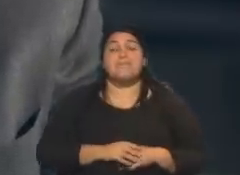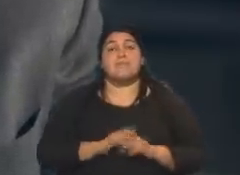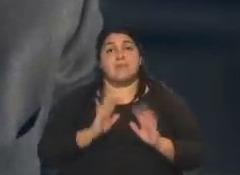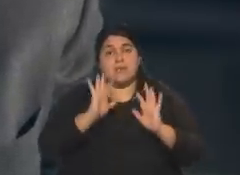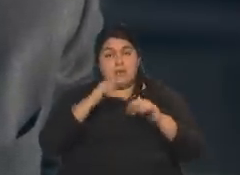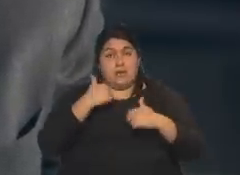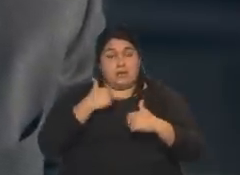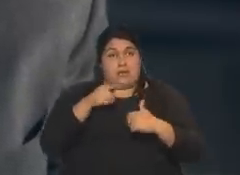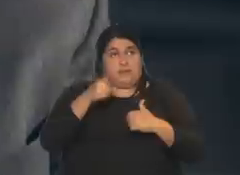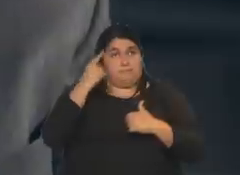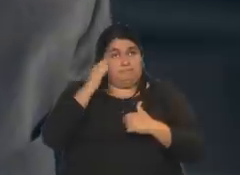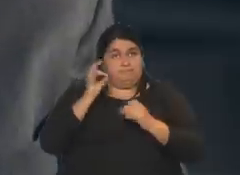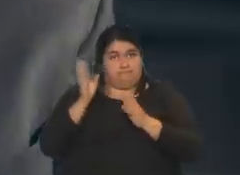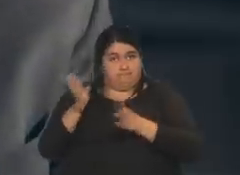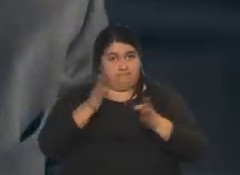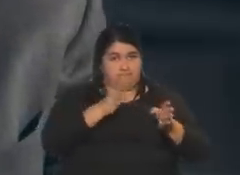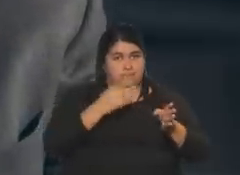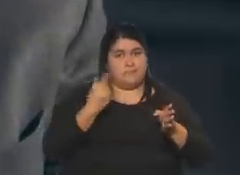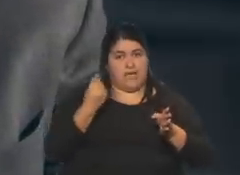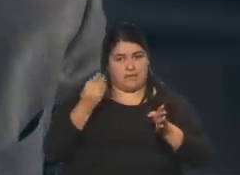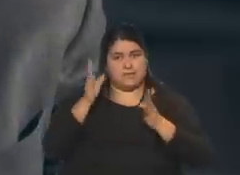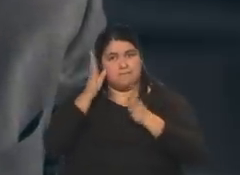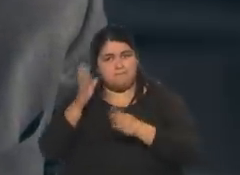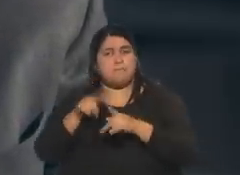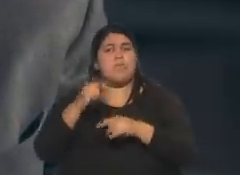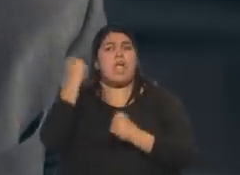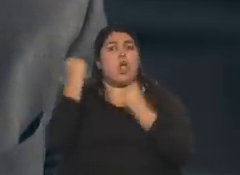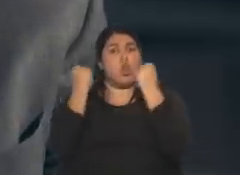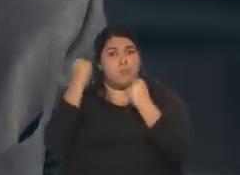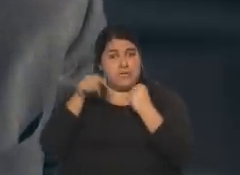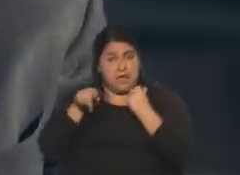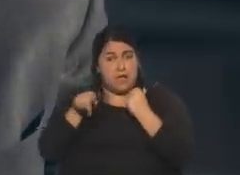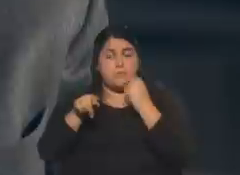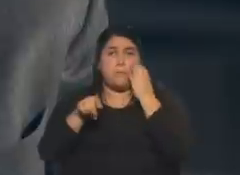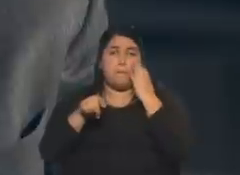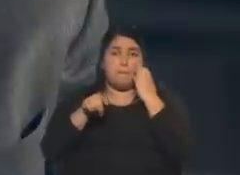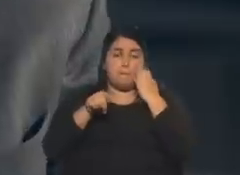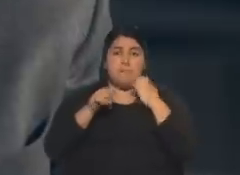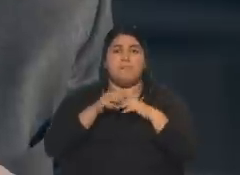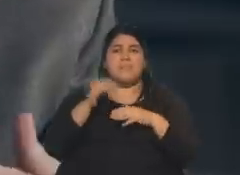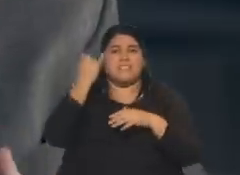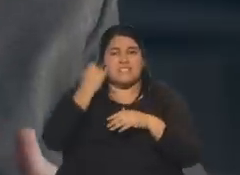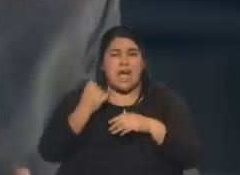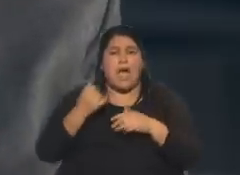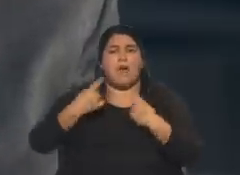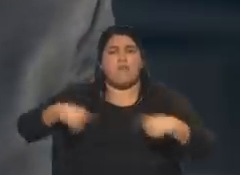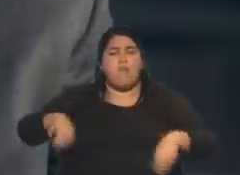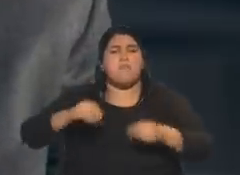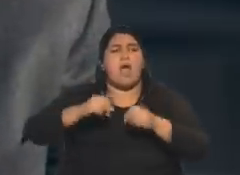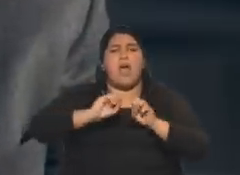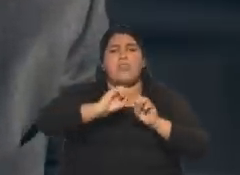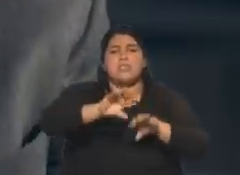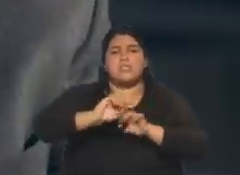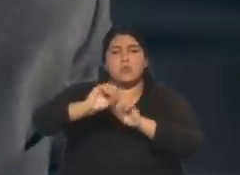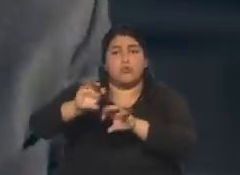una buena parte, digamos, de la economía está distribuyéndose de una